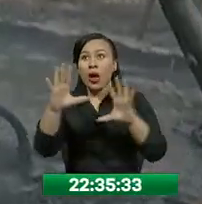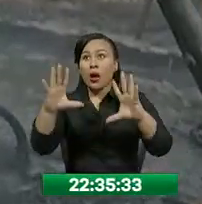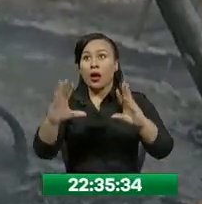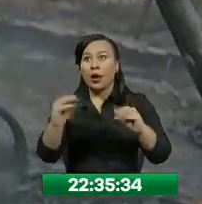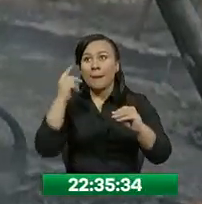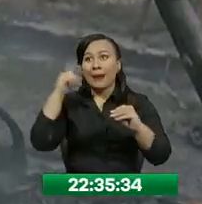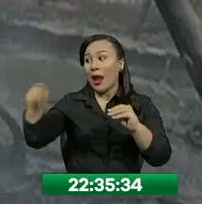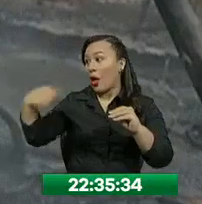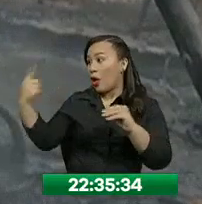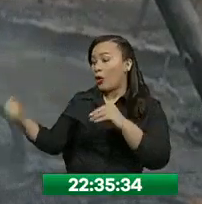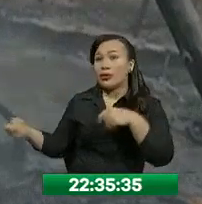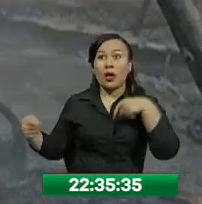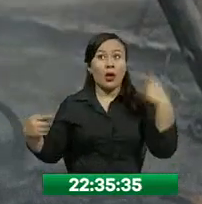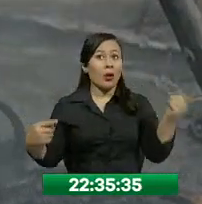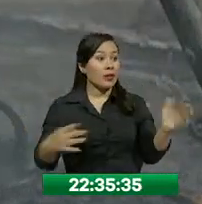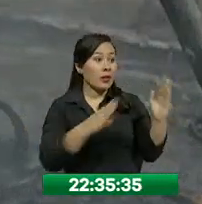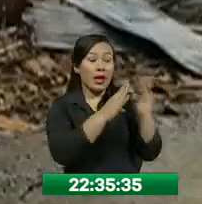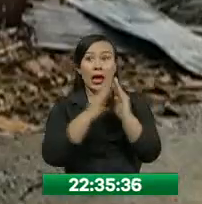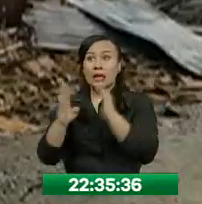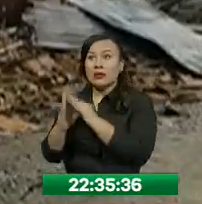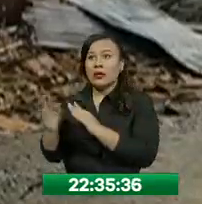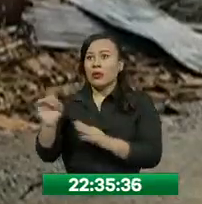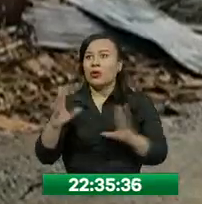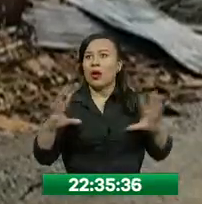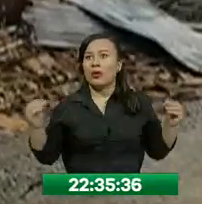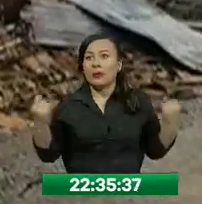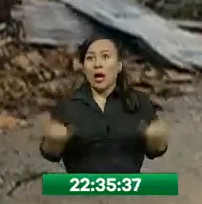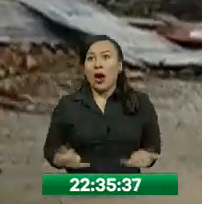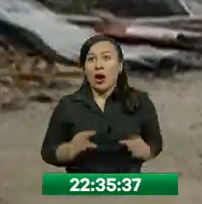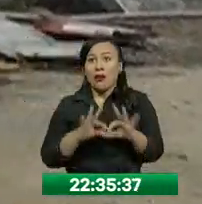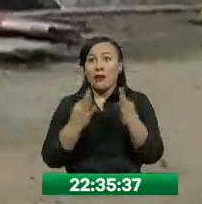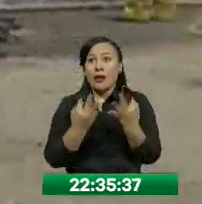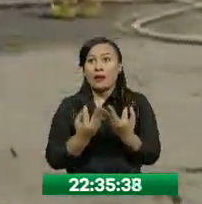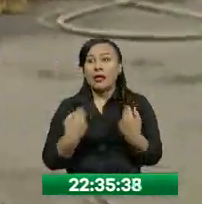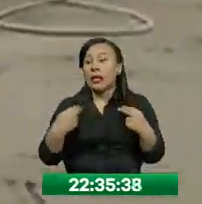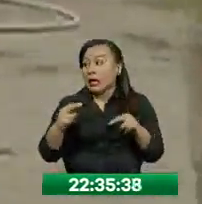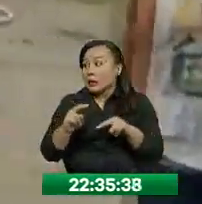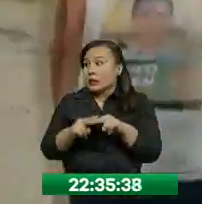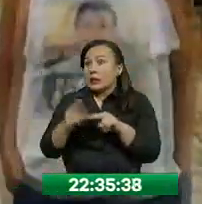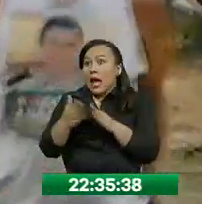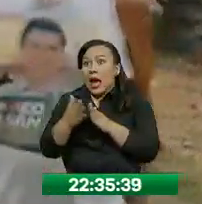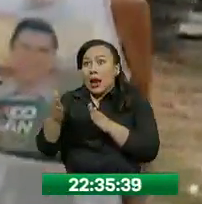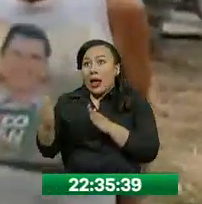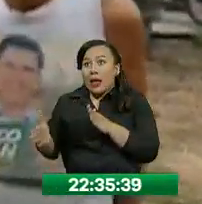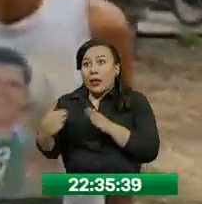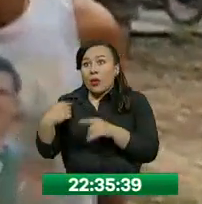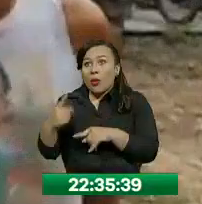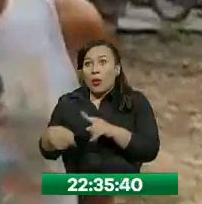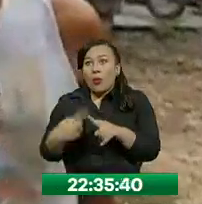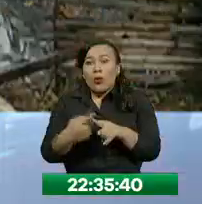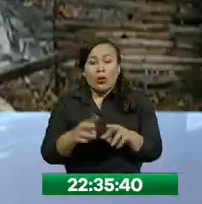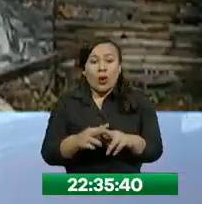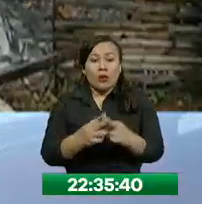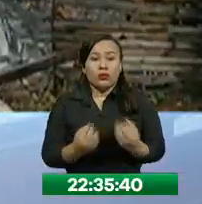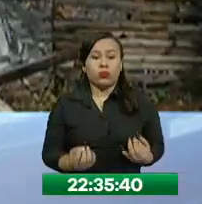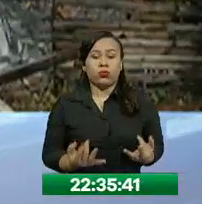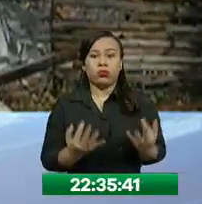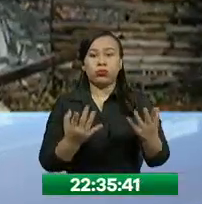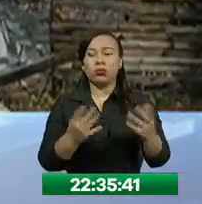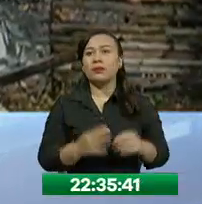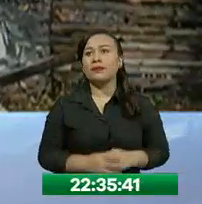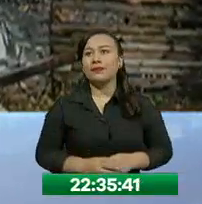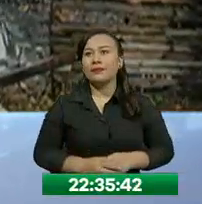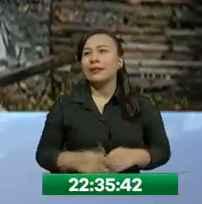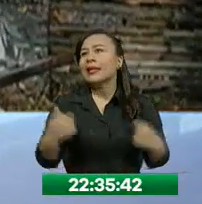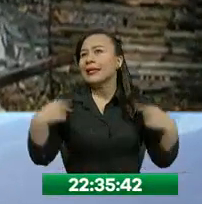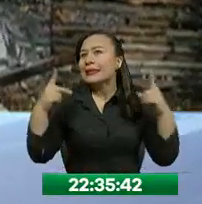propaguen a las casas aledañas. La familia estaba en la vivienda contigua al momento que inició el flagelo. Era una candela,